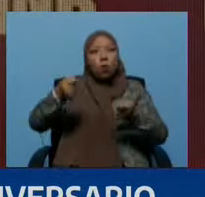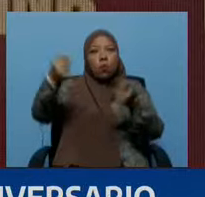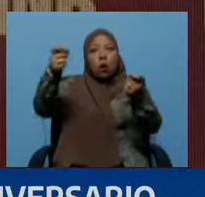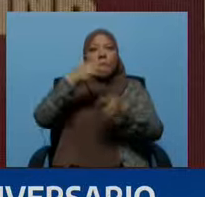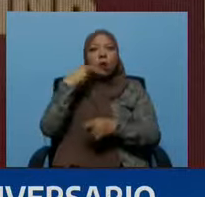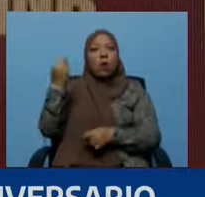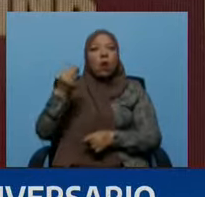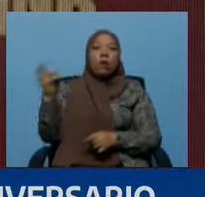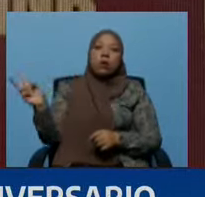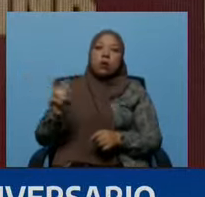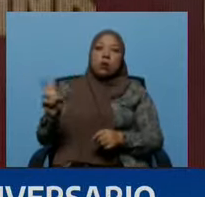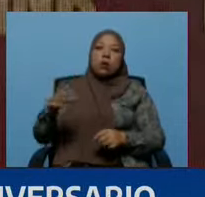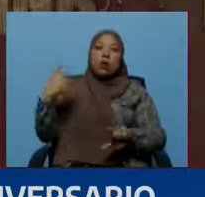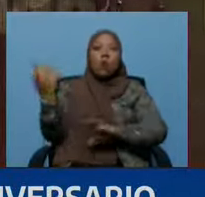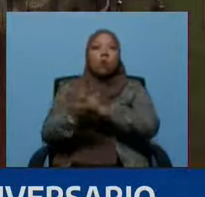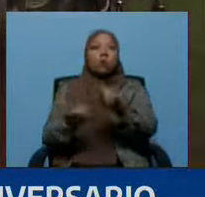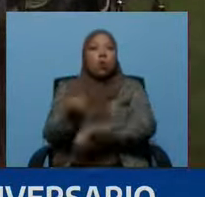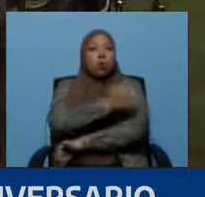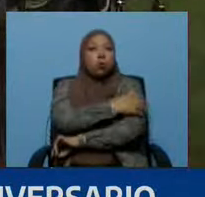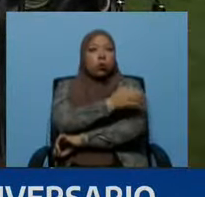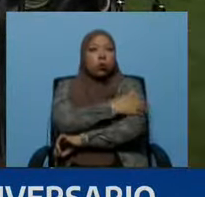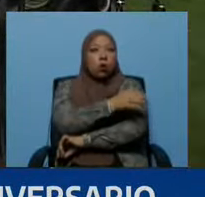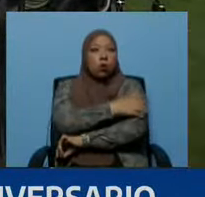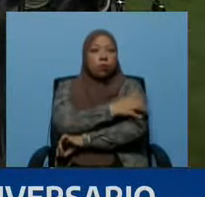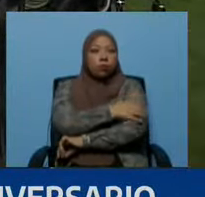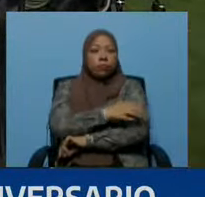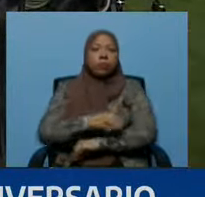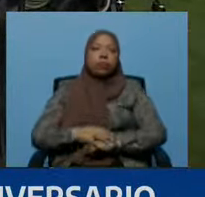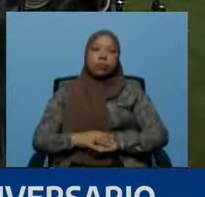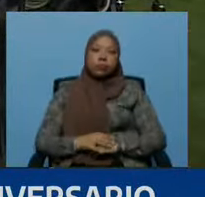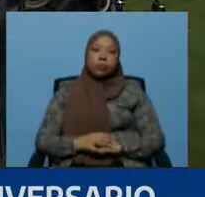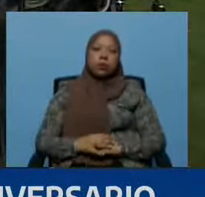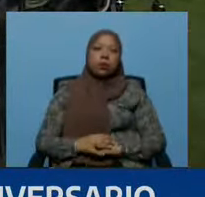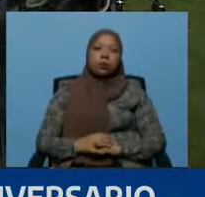venezolano asesinado por los criminales fascistas.